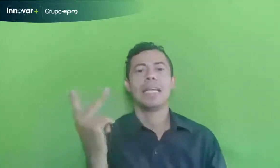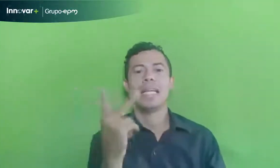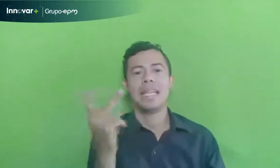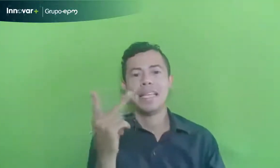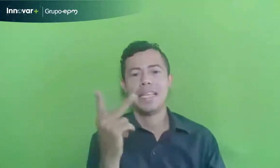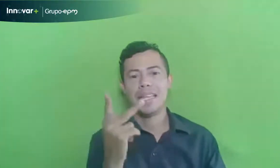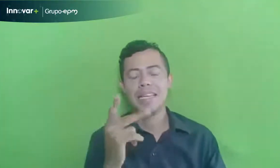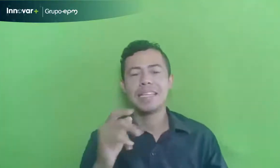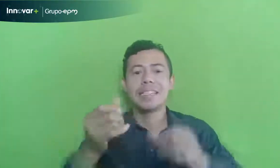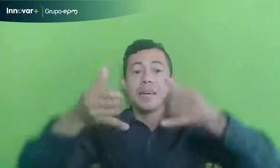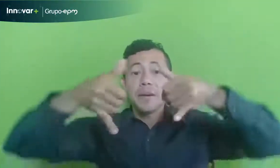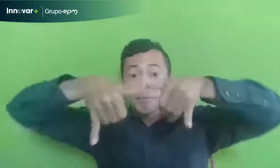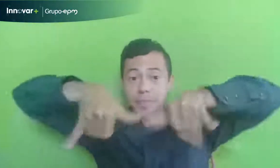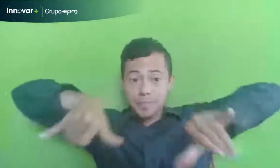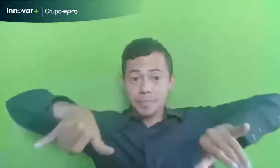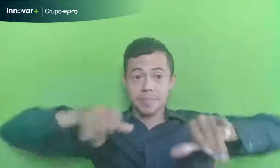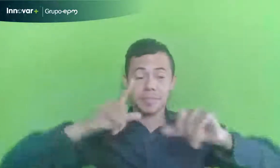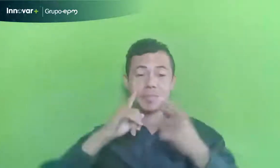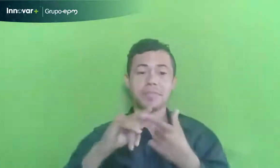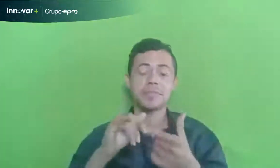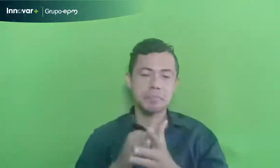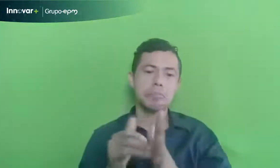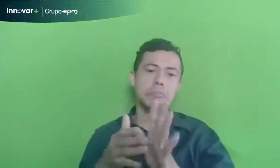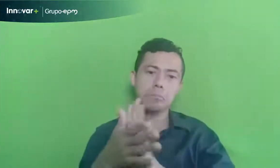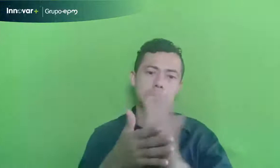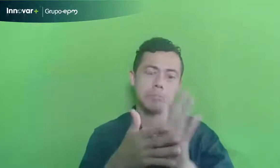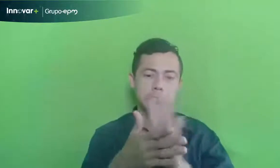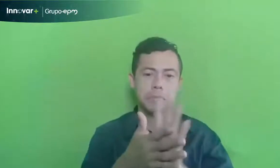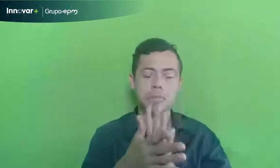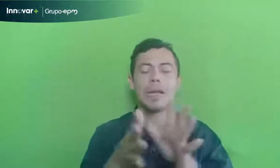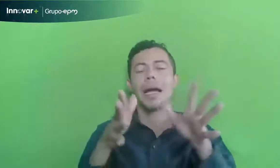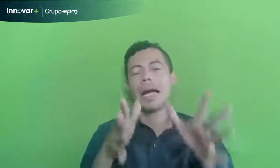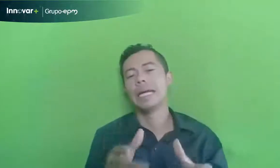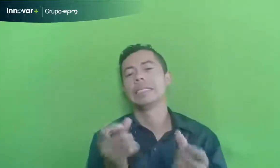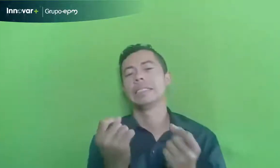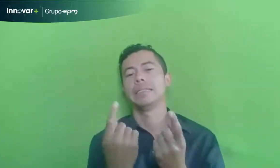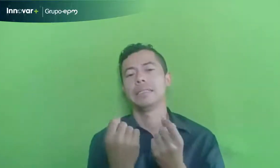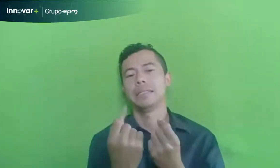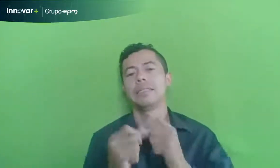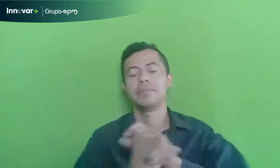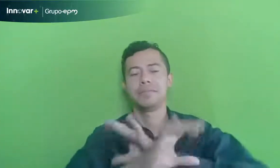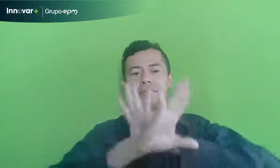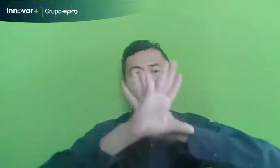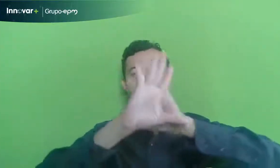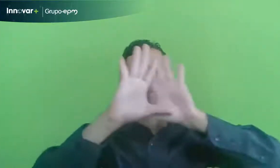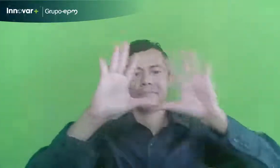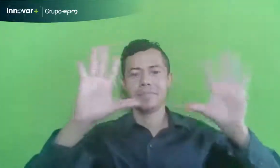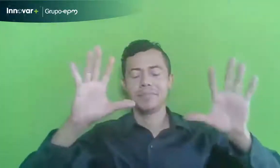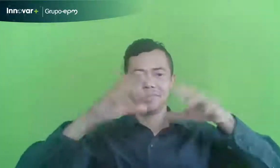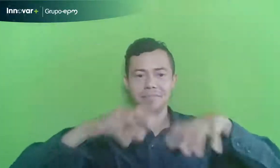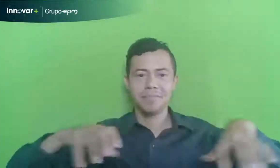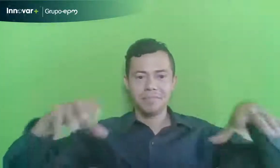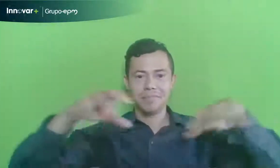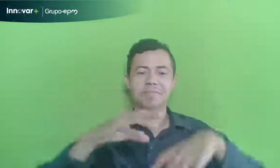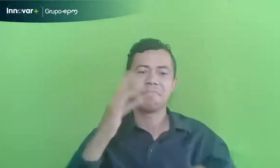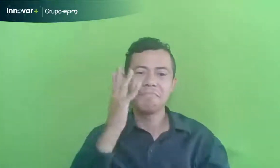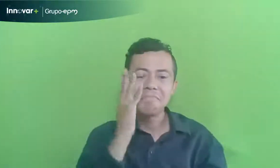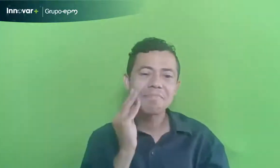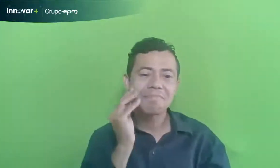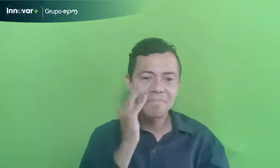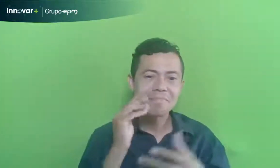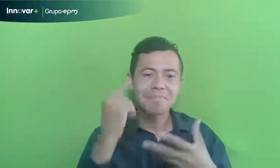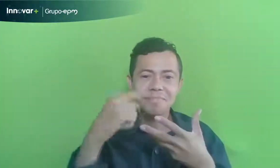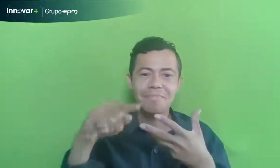una clausura y hacer una actividad bien interesante alrededor de esta experiencia o esta cantidad